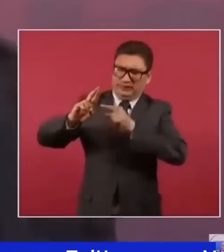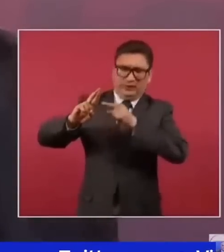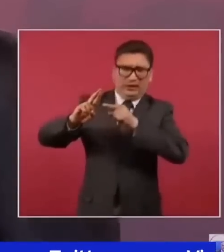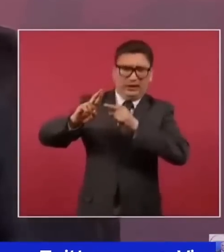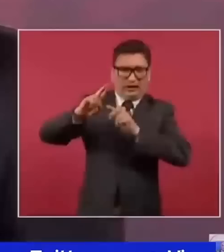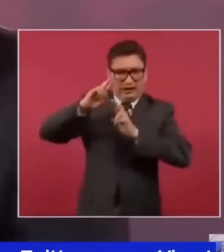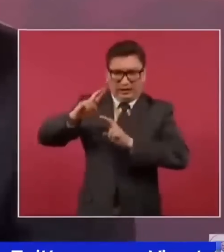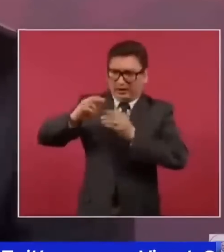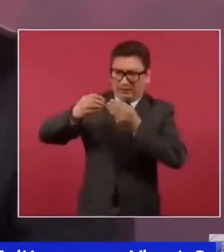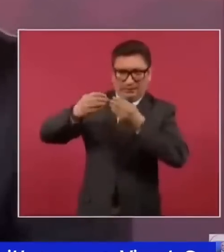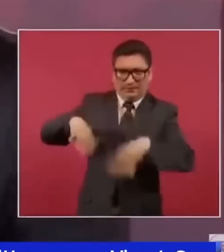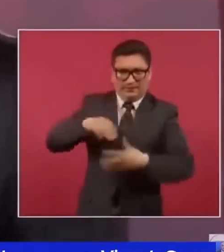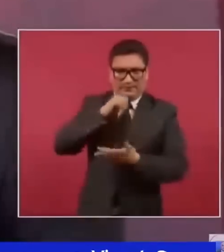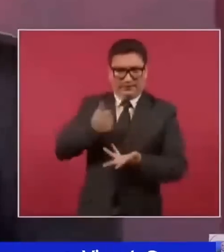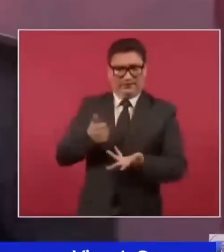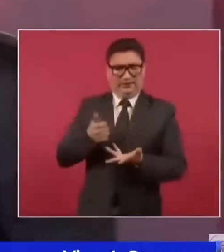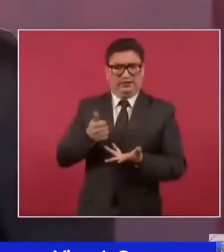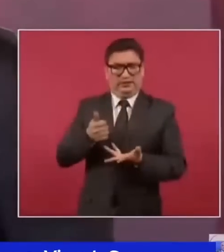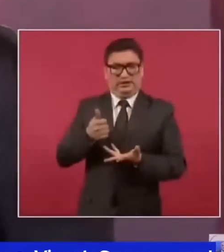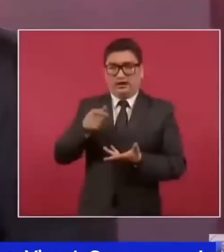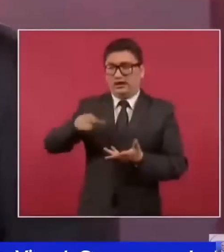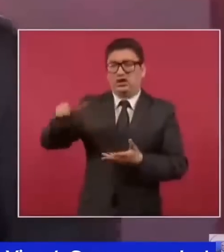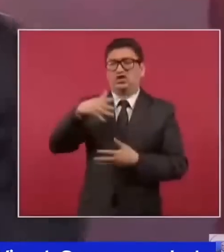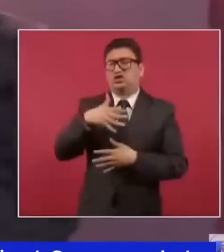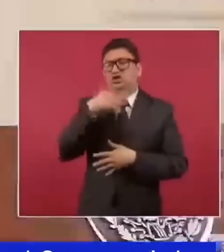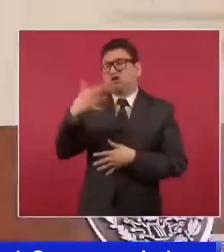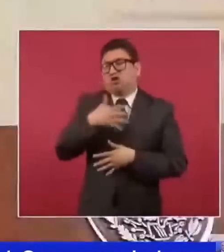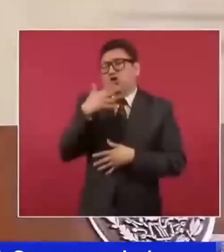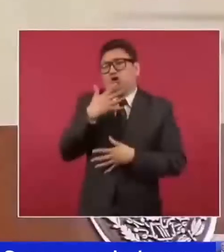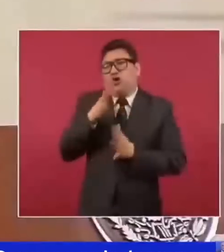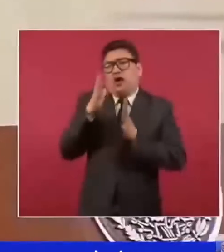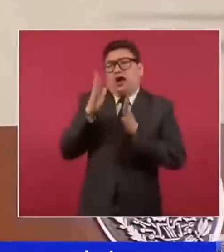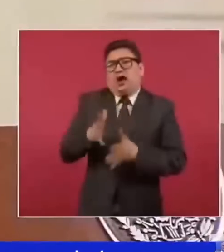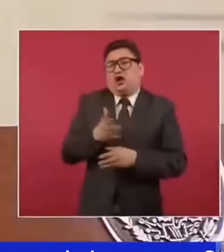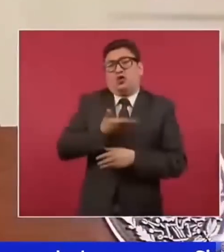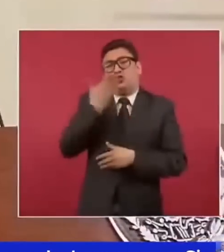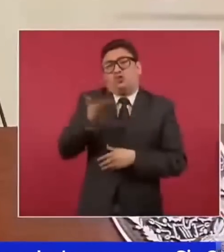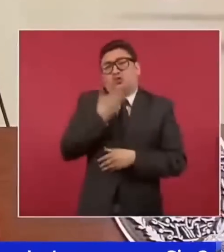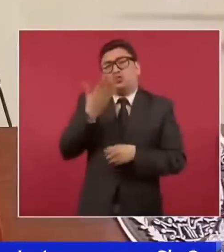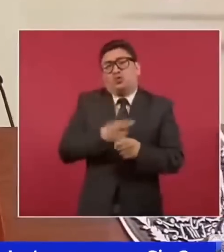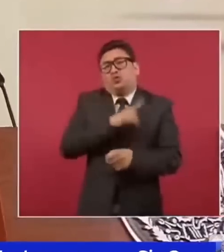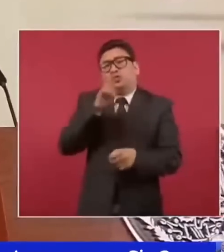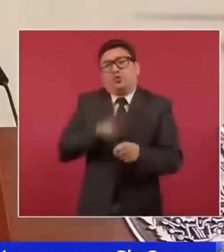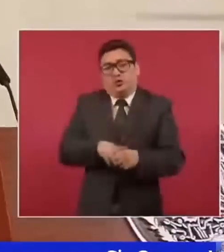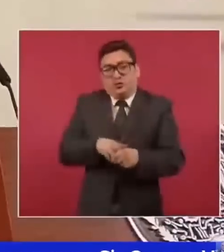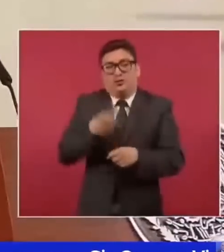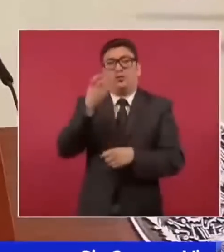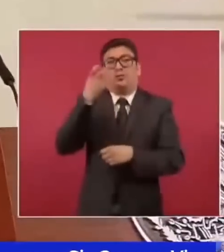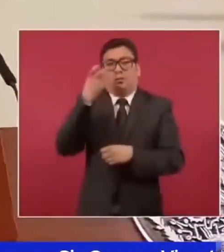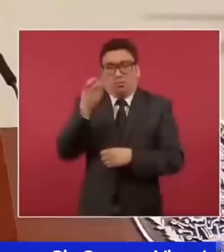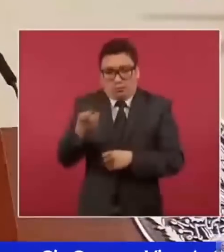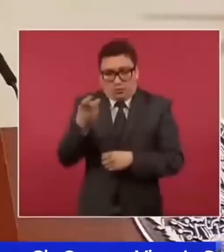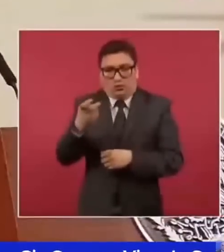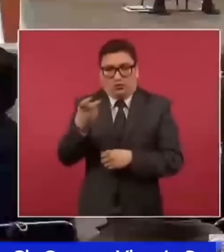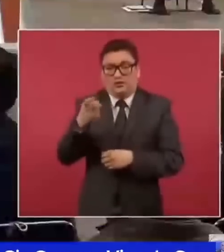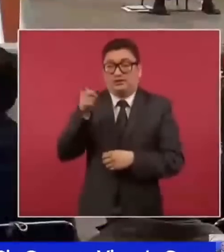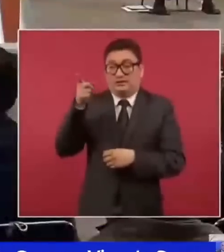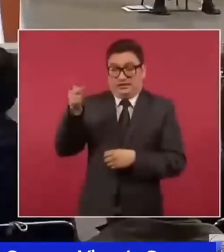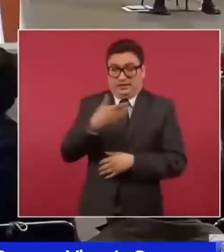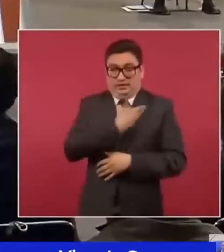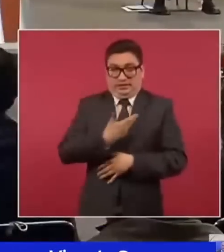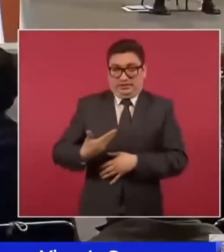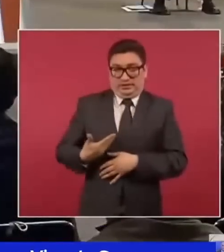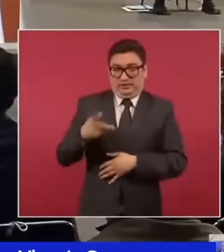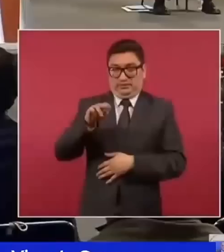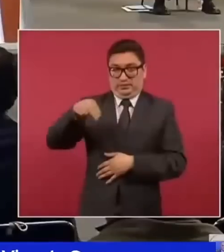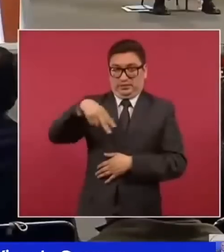O sea, la corrupción se veía ya como algo normal, por eso se atrevió el presidente Peña, con todo respeto, a decir